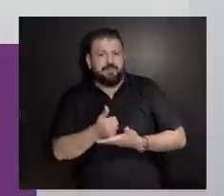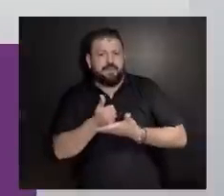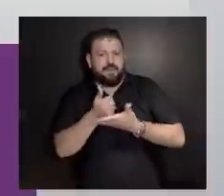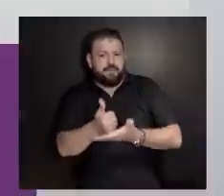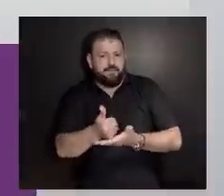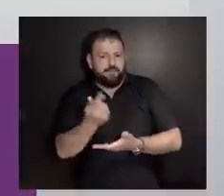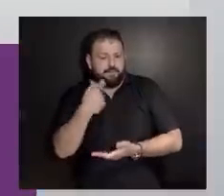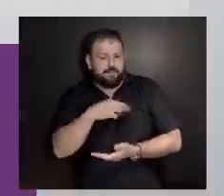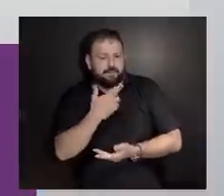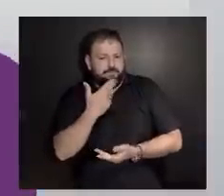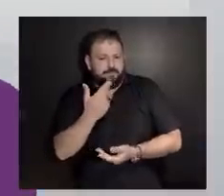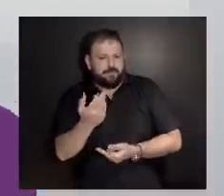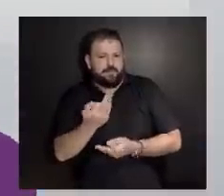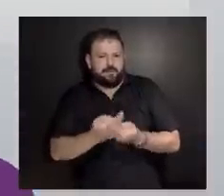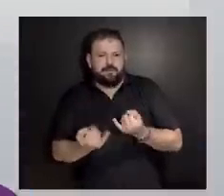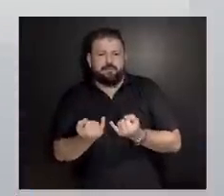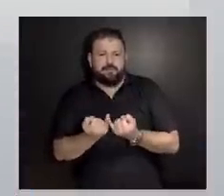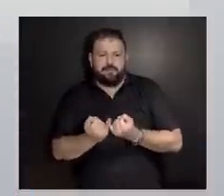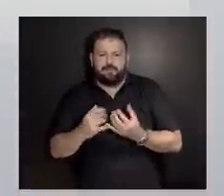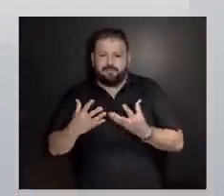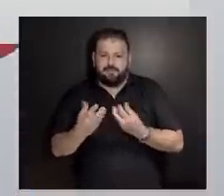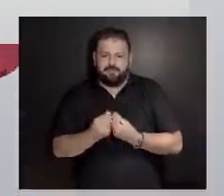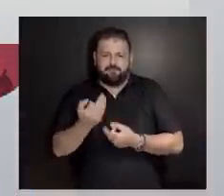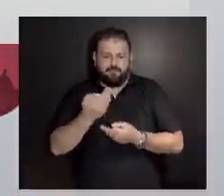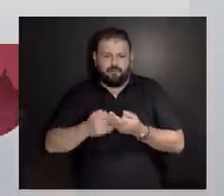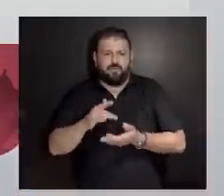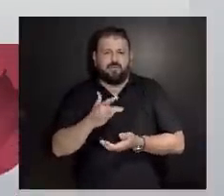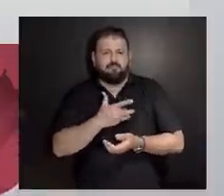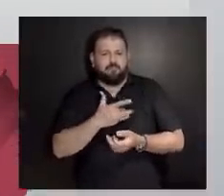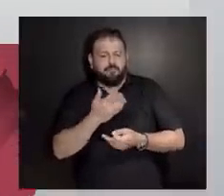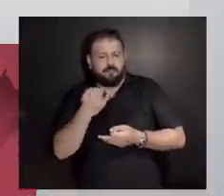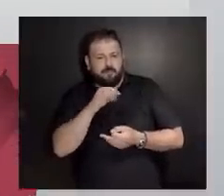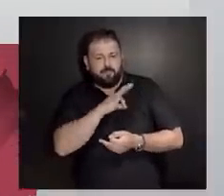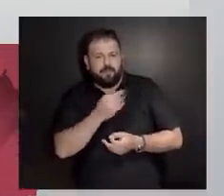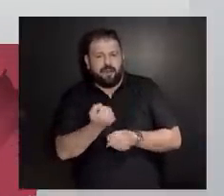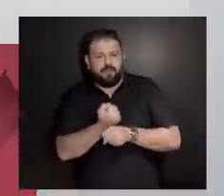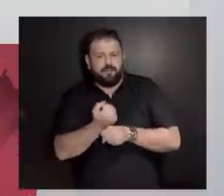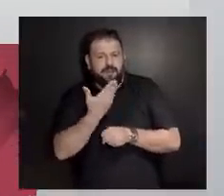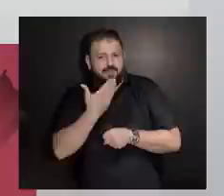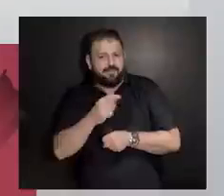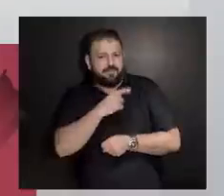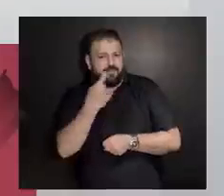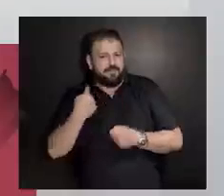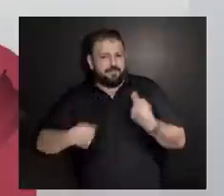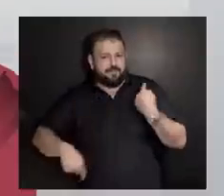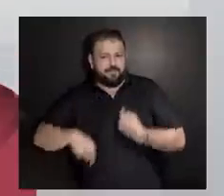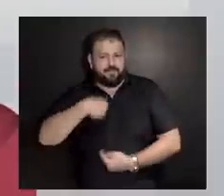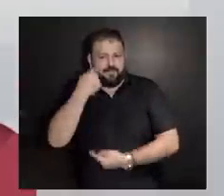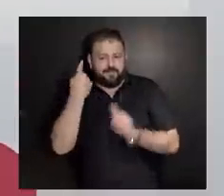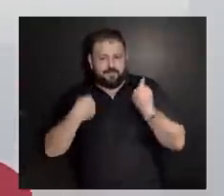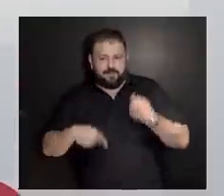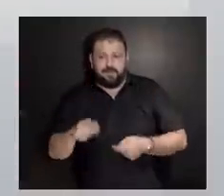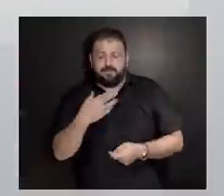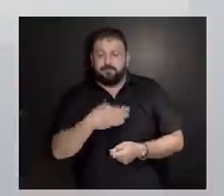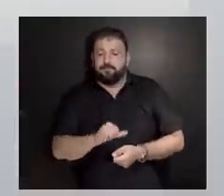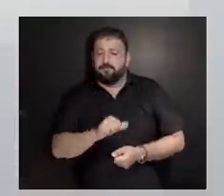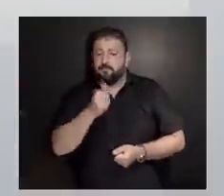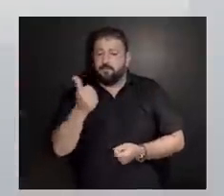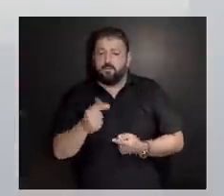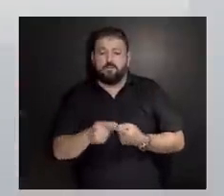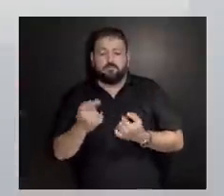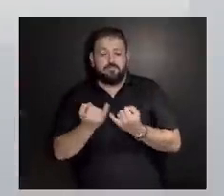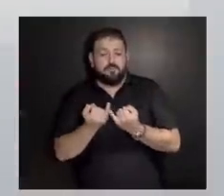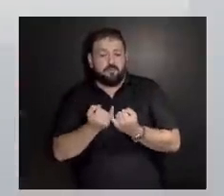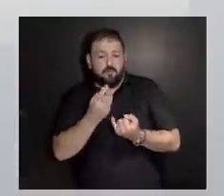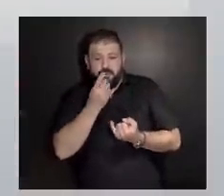nos ayuda a mejorar todo lo que es la parte cardiovascular y mejorar la circulación, ¿no? También otra de las consecuencias es que la